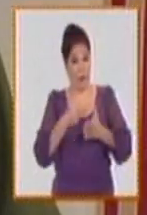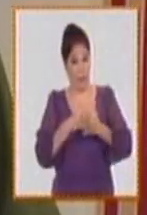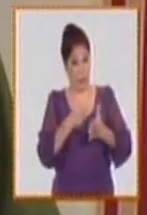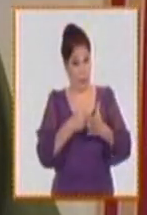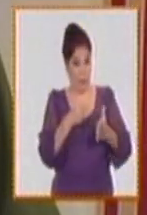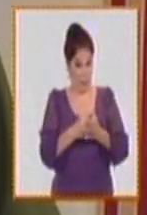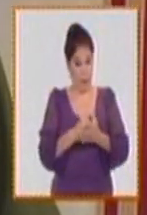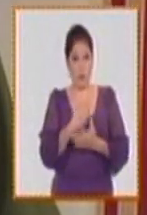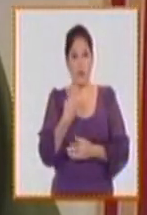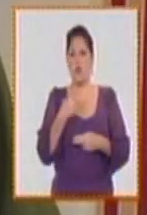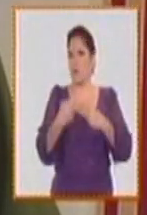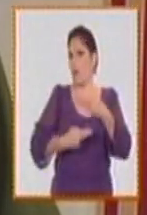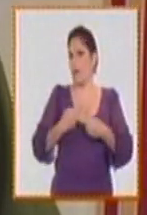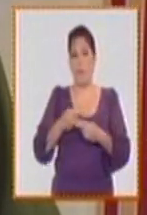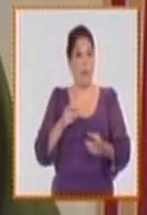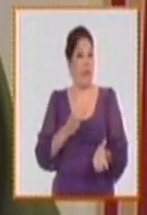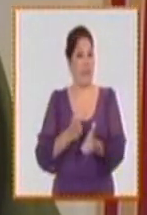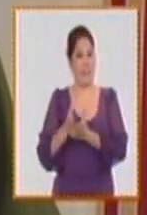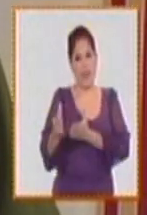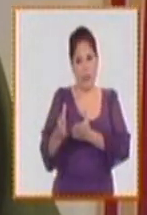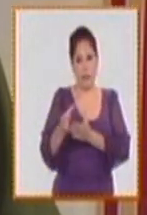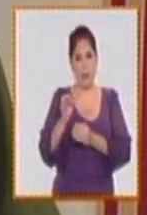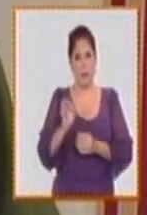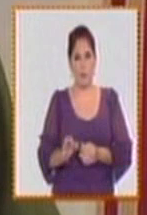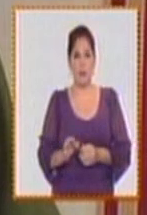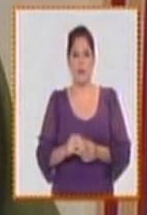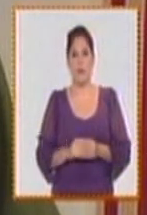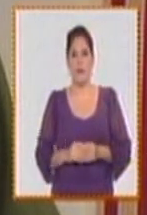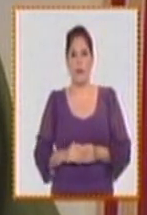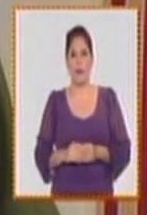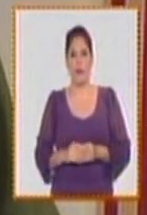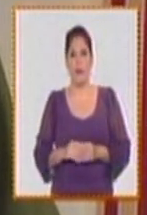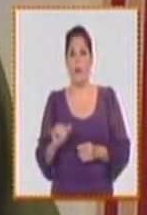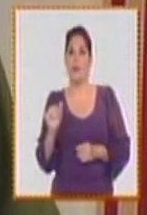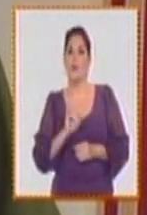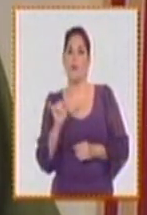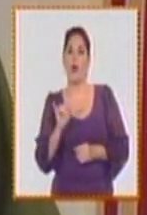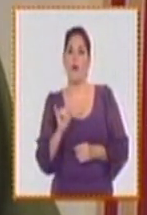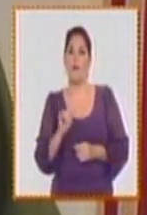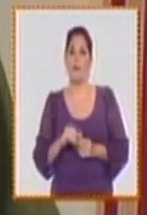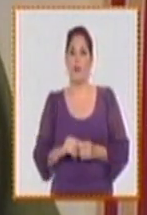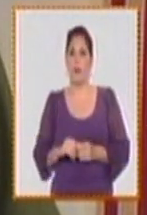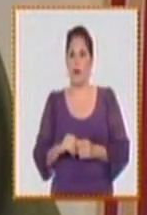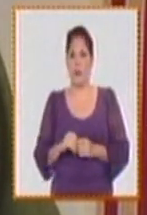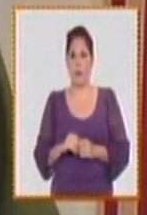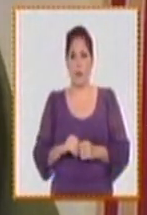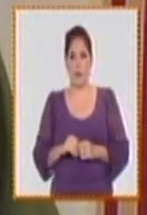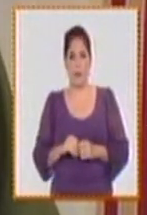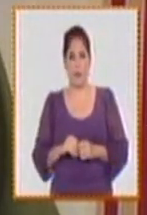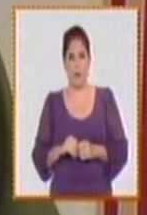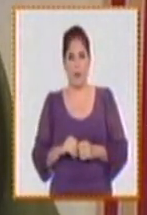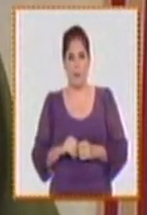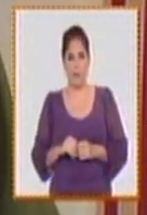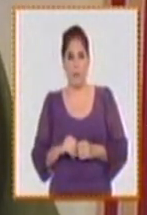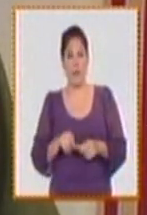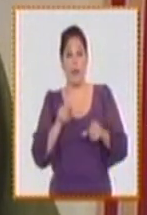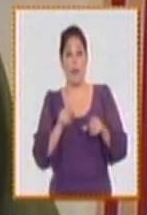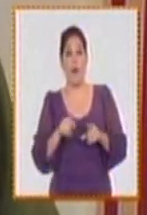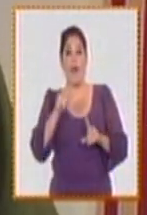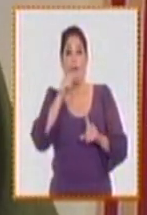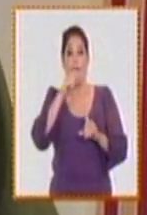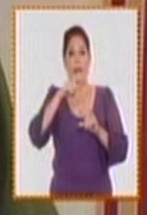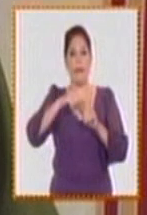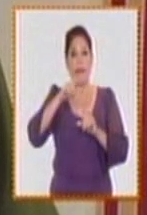una manera más directa a nuestro órgano, el órgano especializado de enfrentamiento antidroga de la DTI, no es posible si